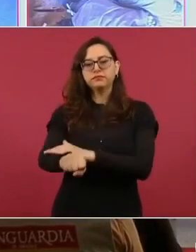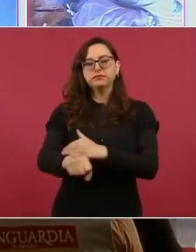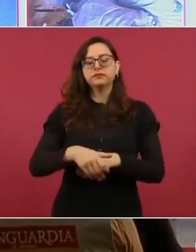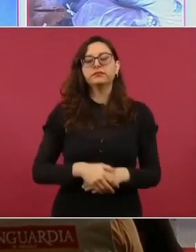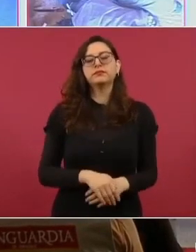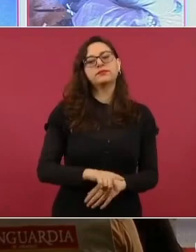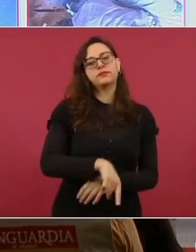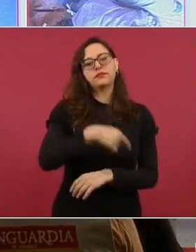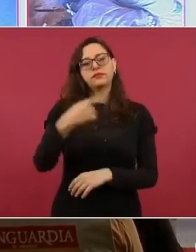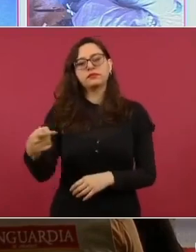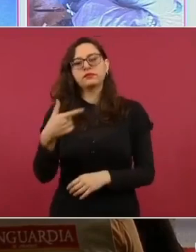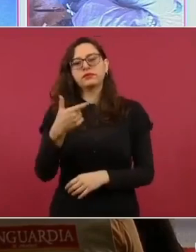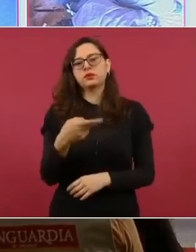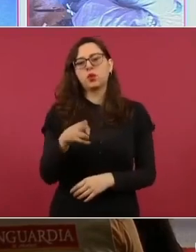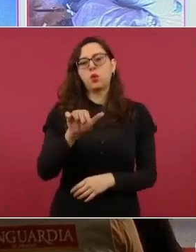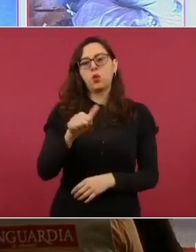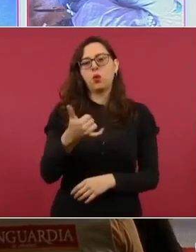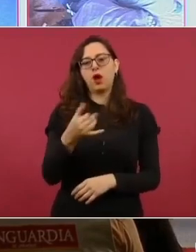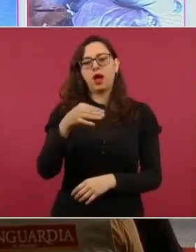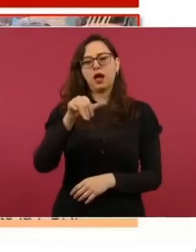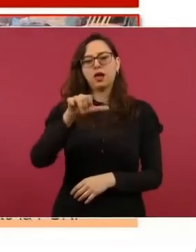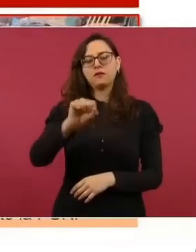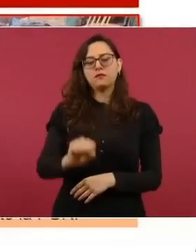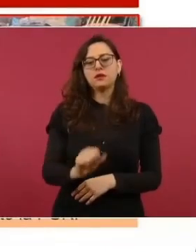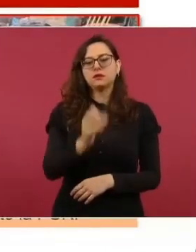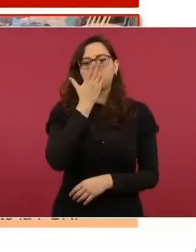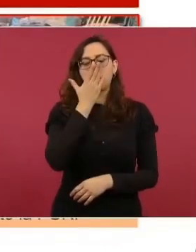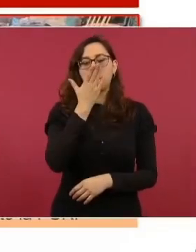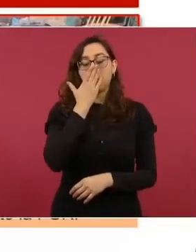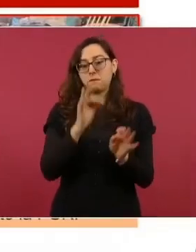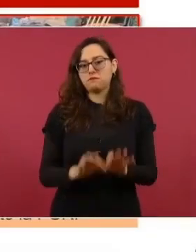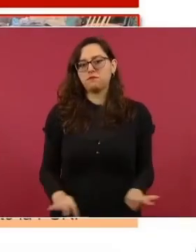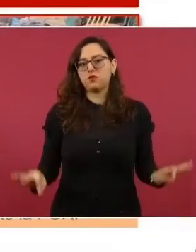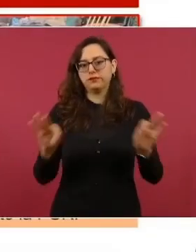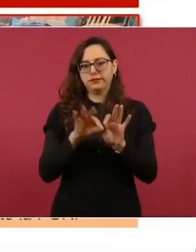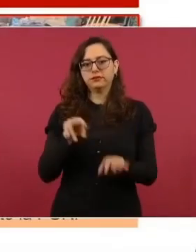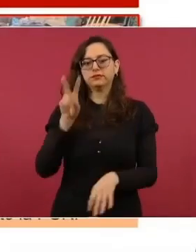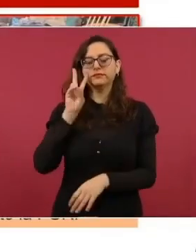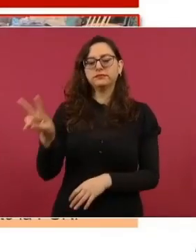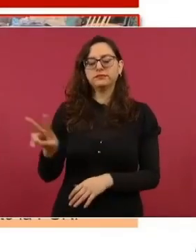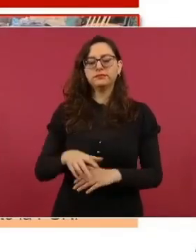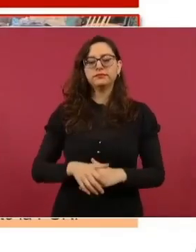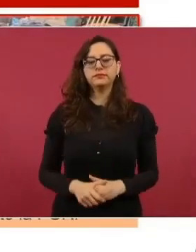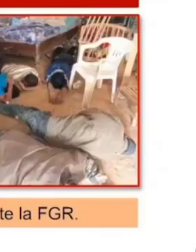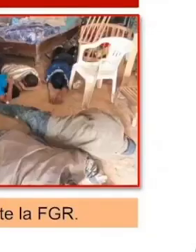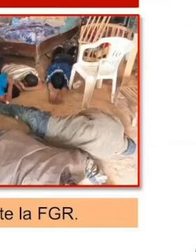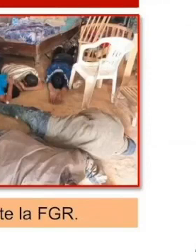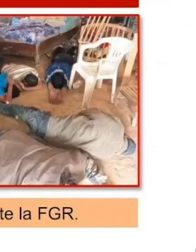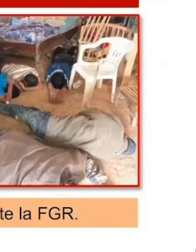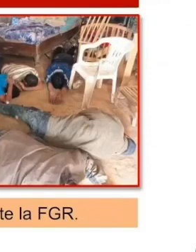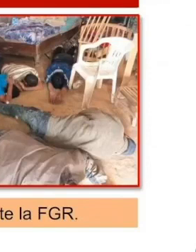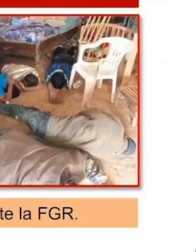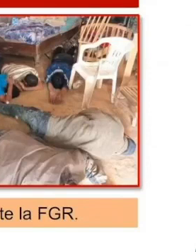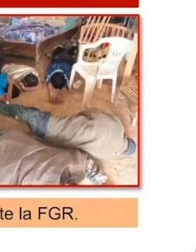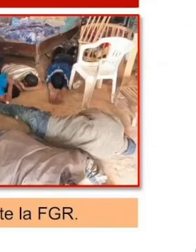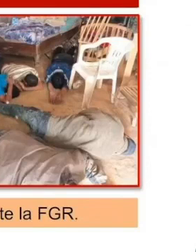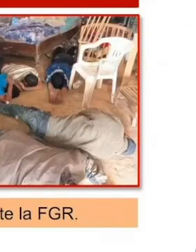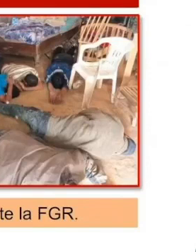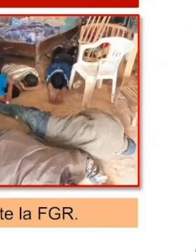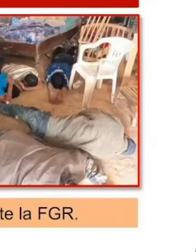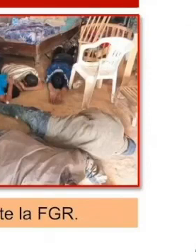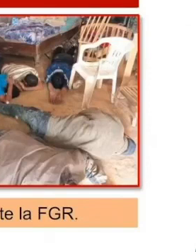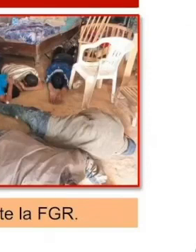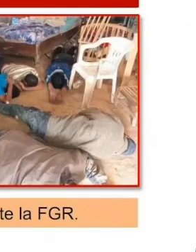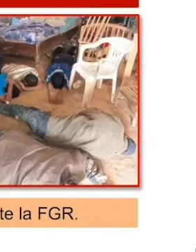por parte de la Secretaría de de la Marina, en coordinación con la Policía Municipal de Guaymas. Esto es parte del reforzamiento